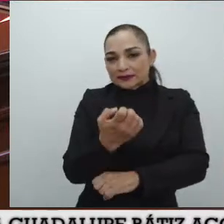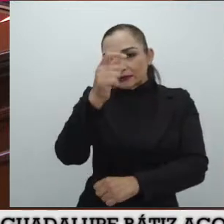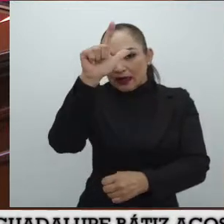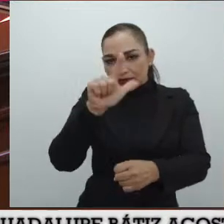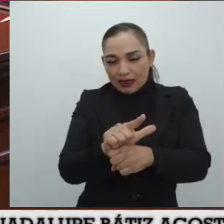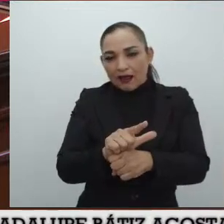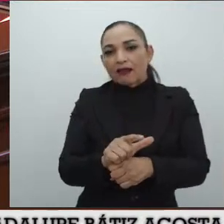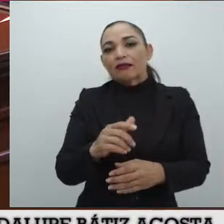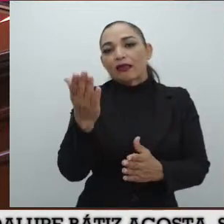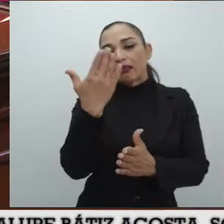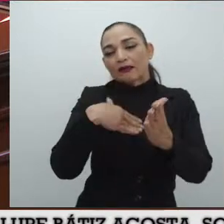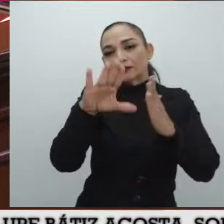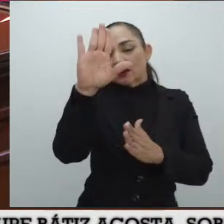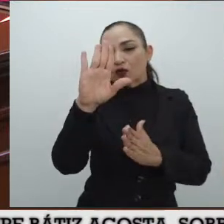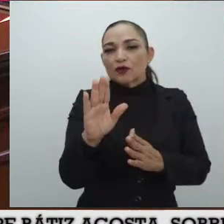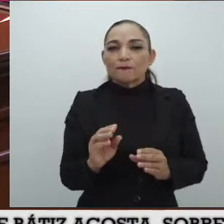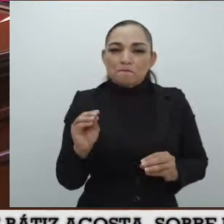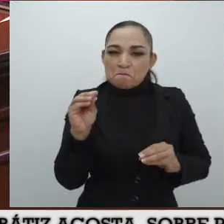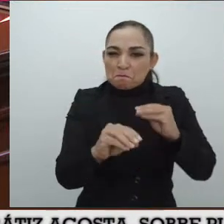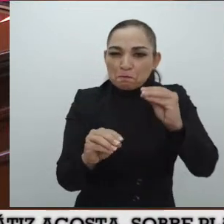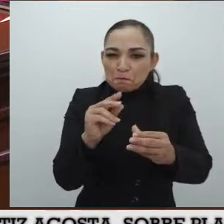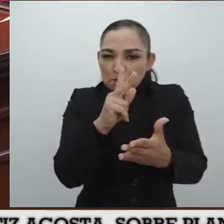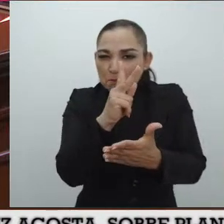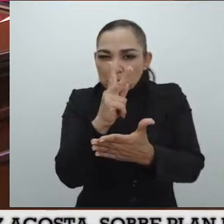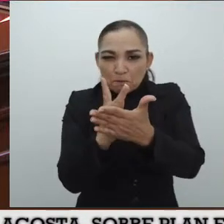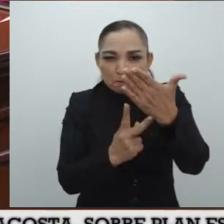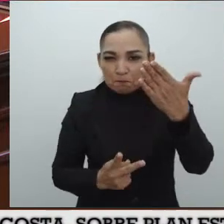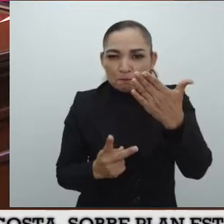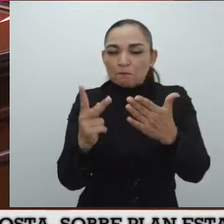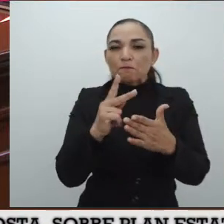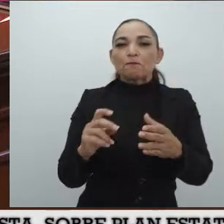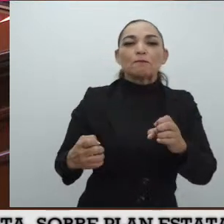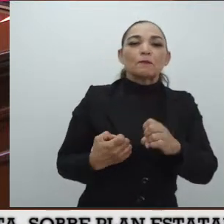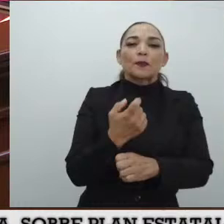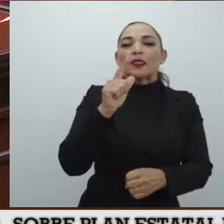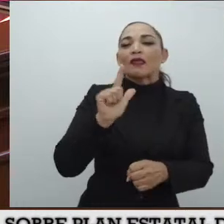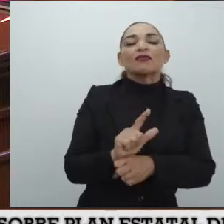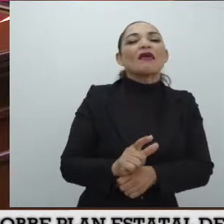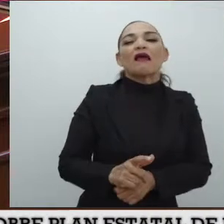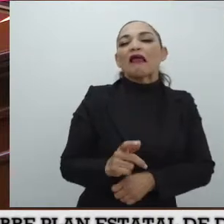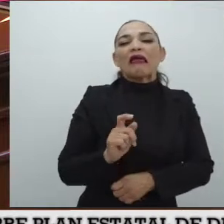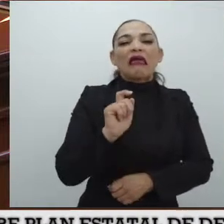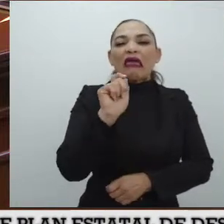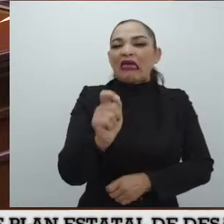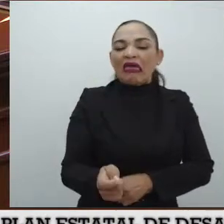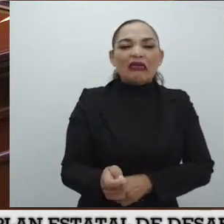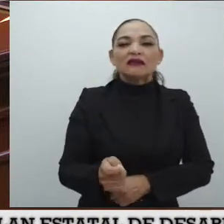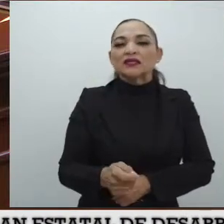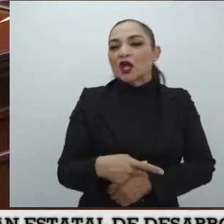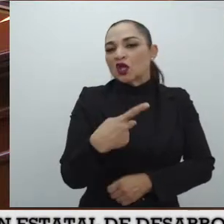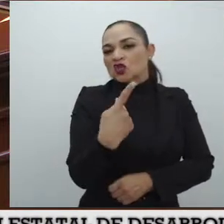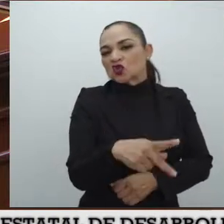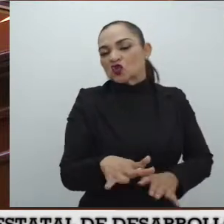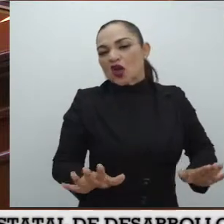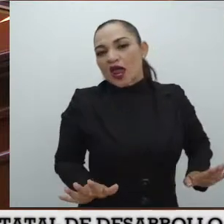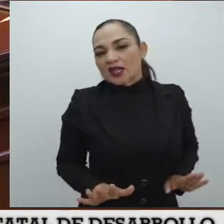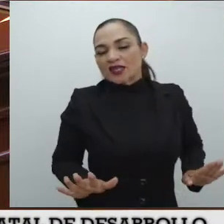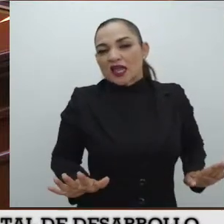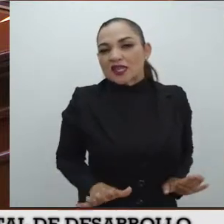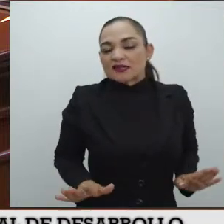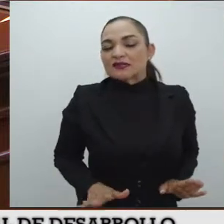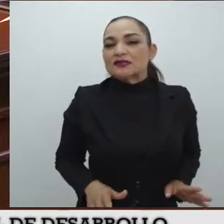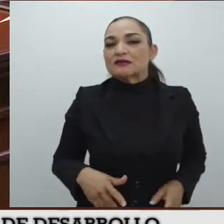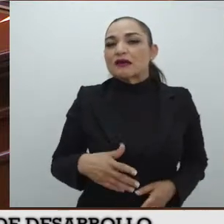La planeación estatal es una de las características principales de un buen